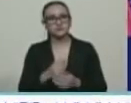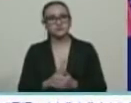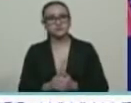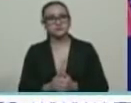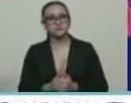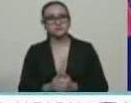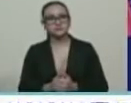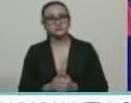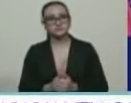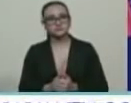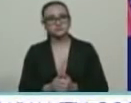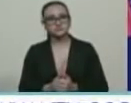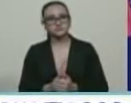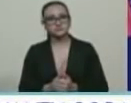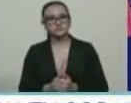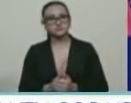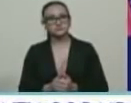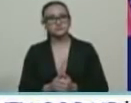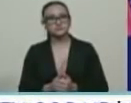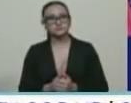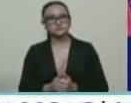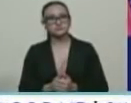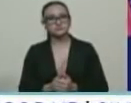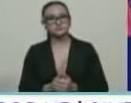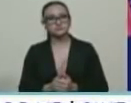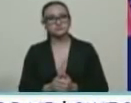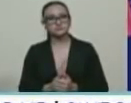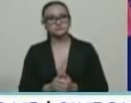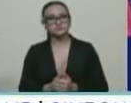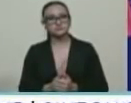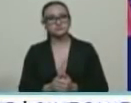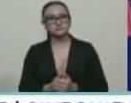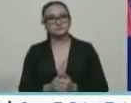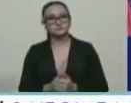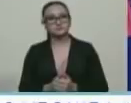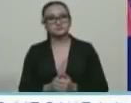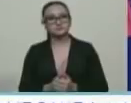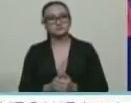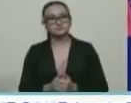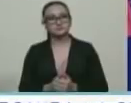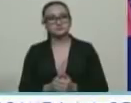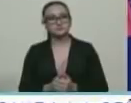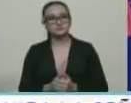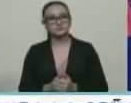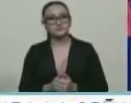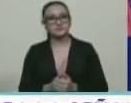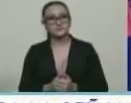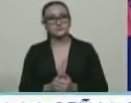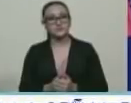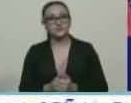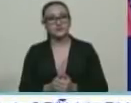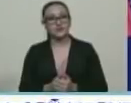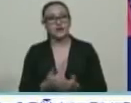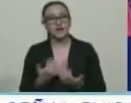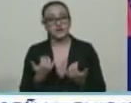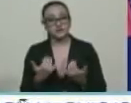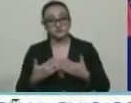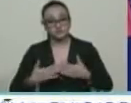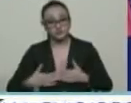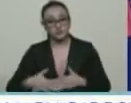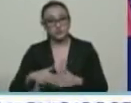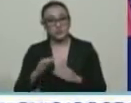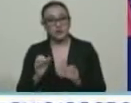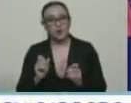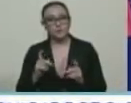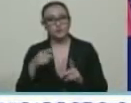dirigir estas relaciones. y así vamos a tener una